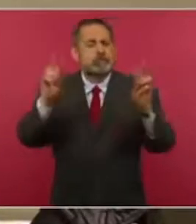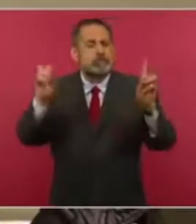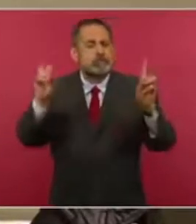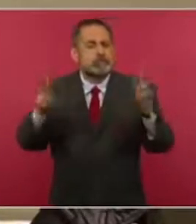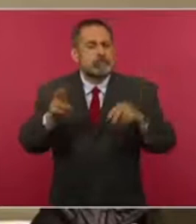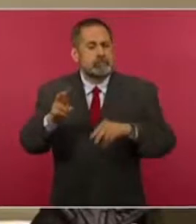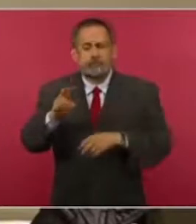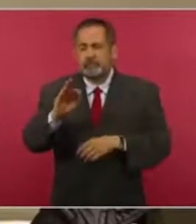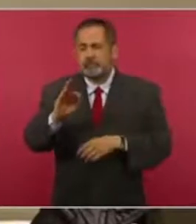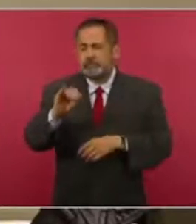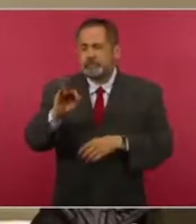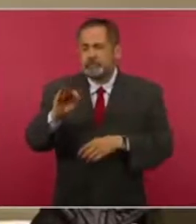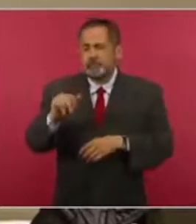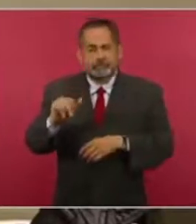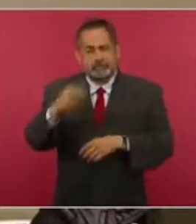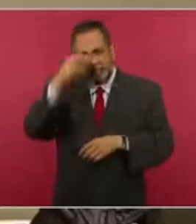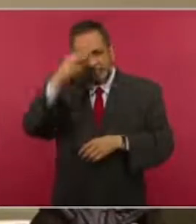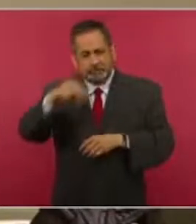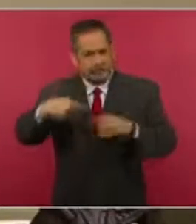la Femex Food.